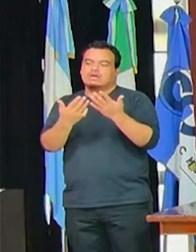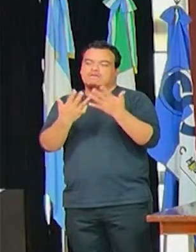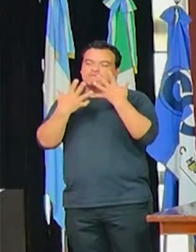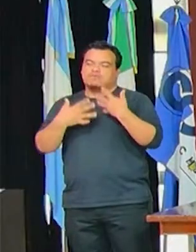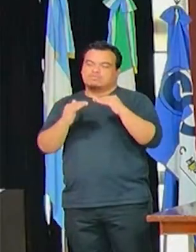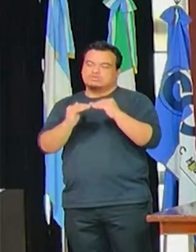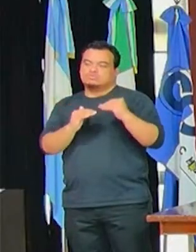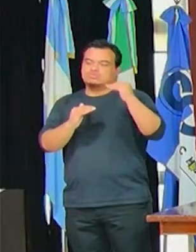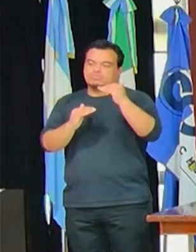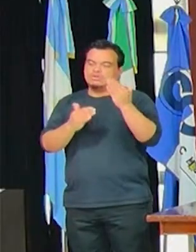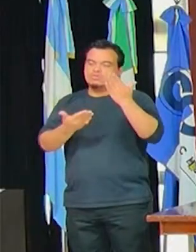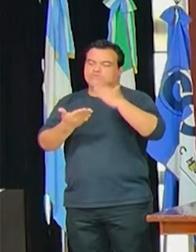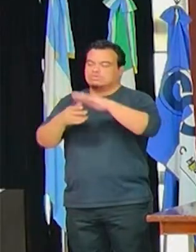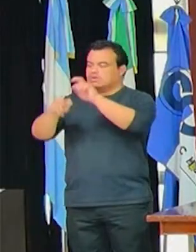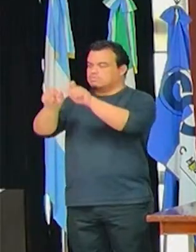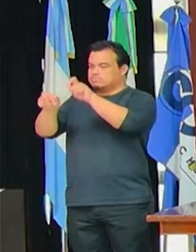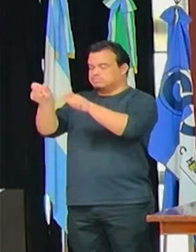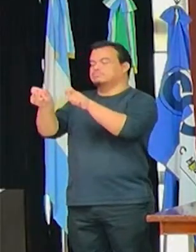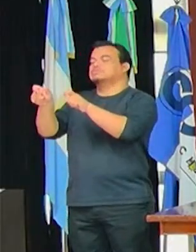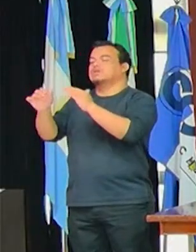en gerontología y gerontokinesiología